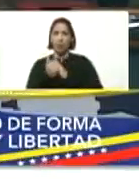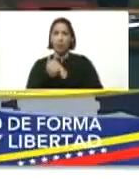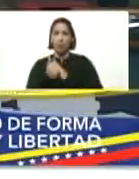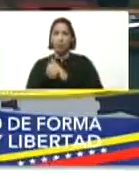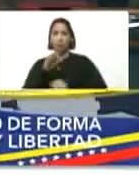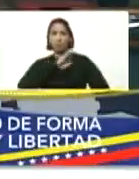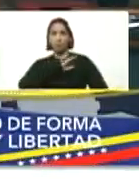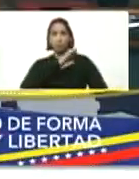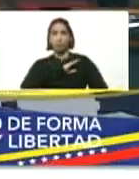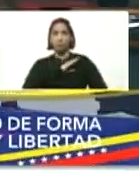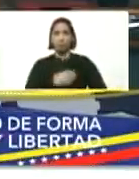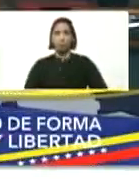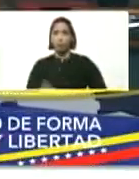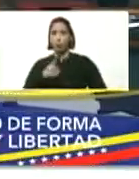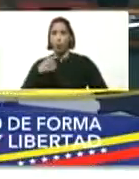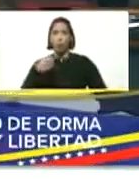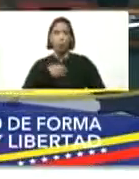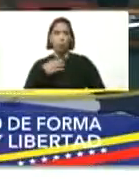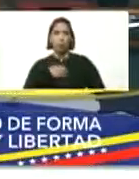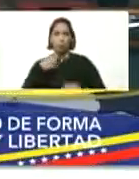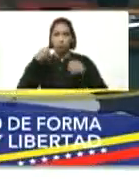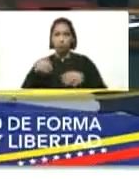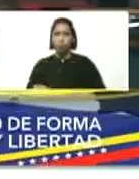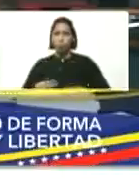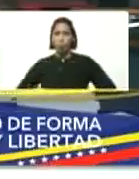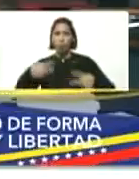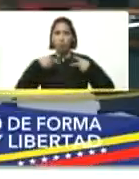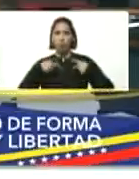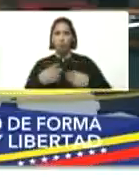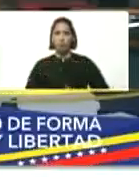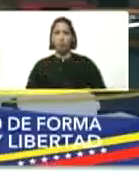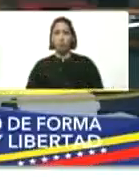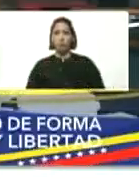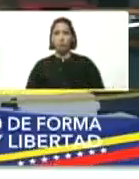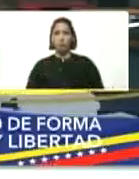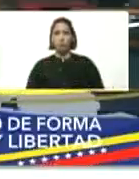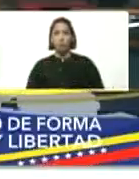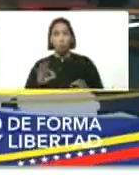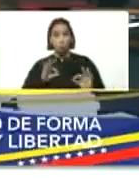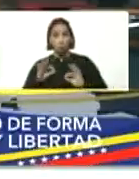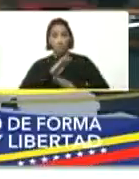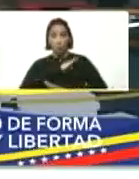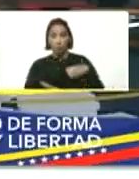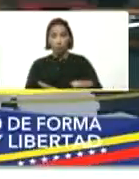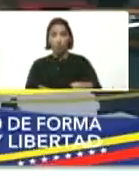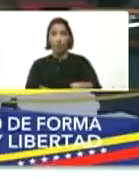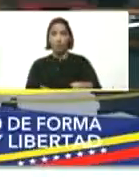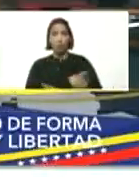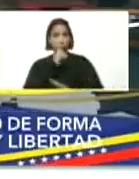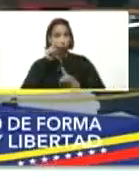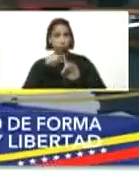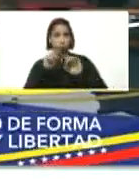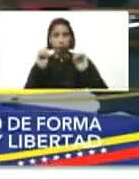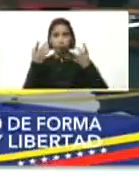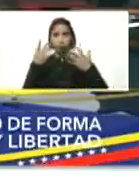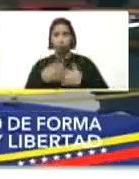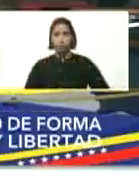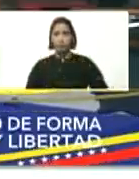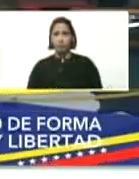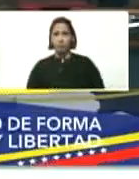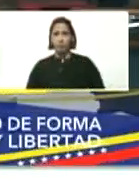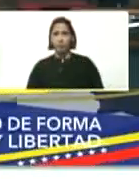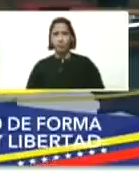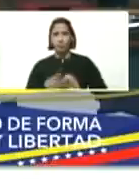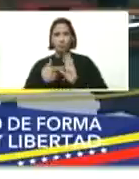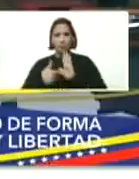e irrenunciable de la humanidad, en ejercicio de su poder originario,